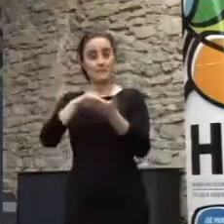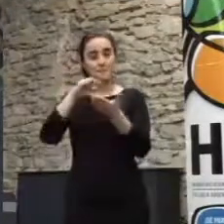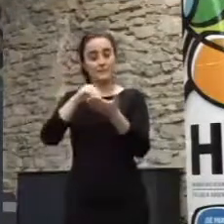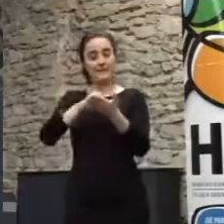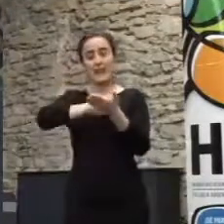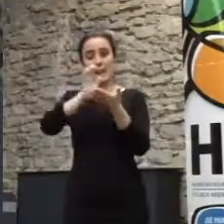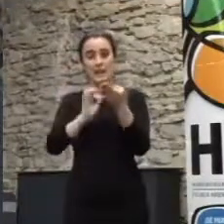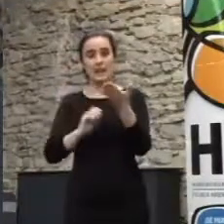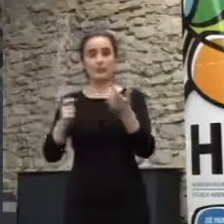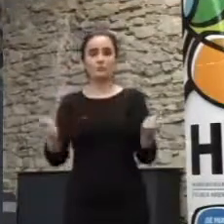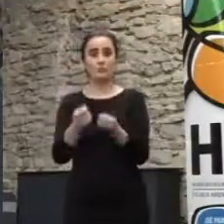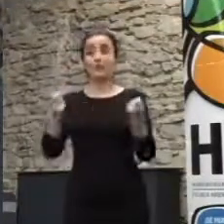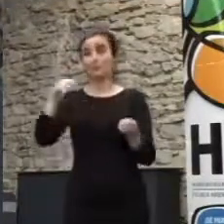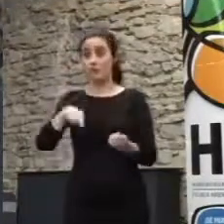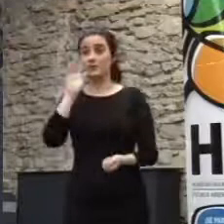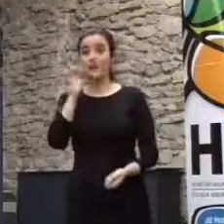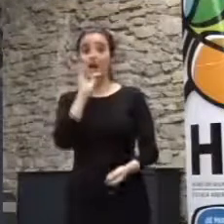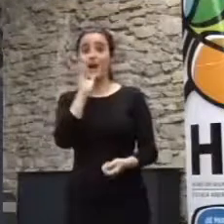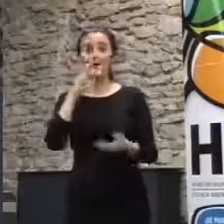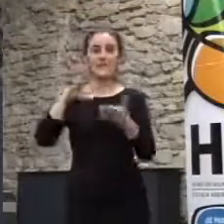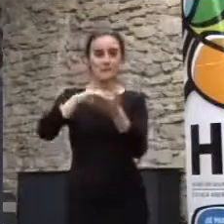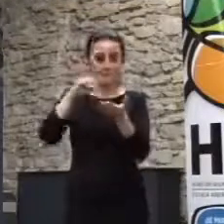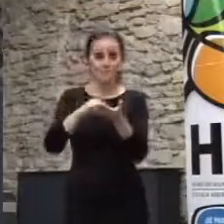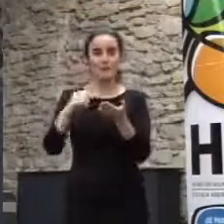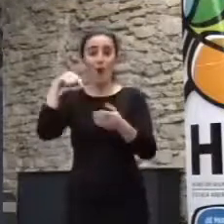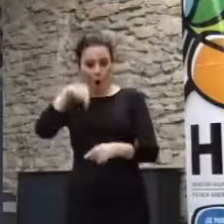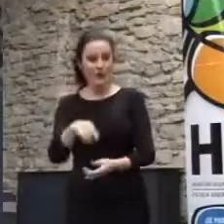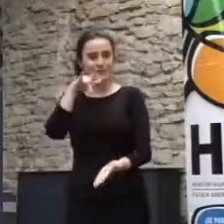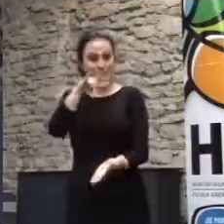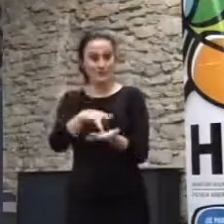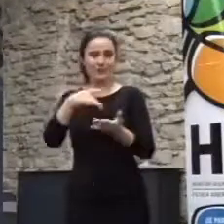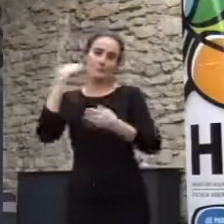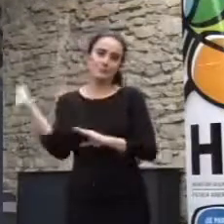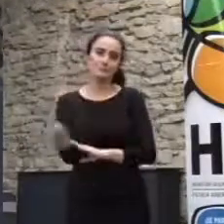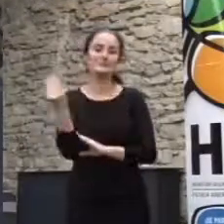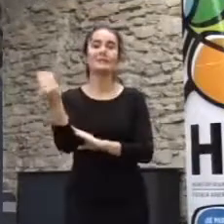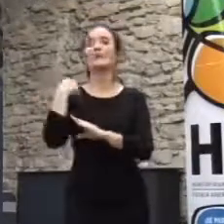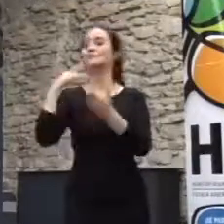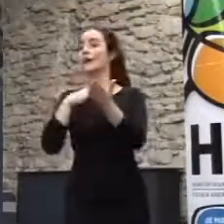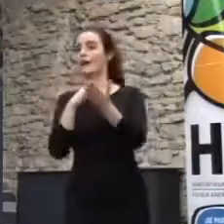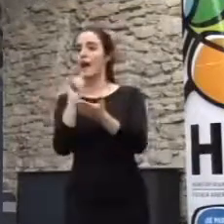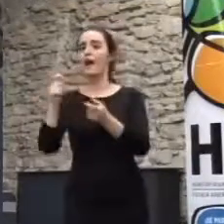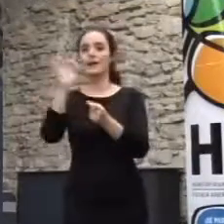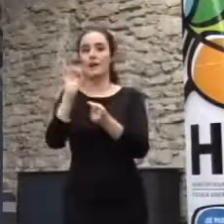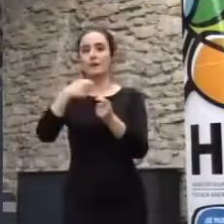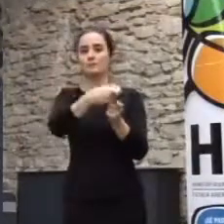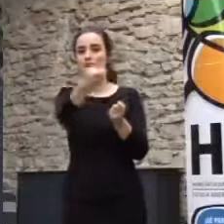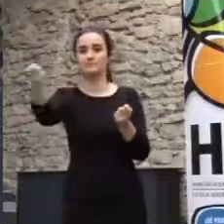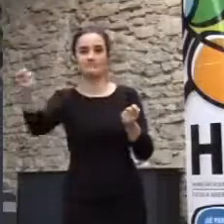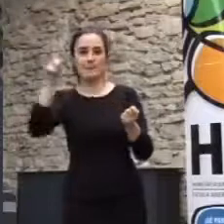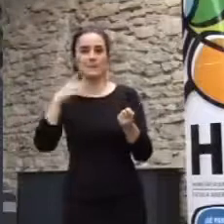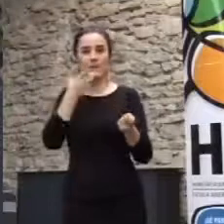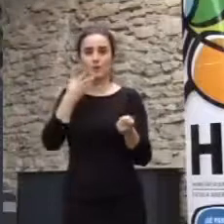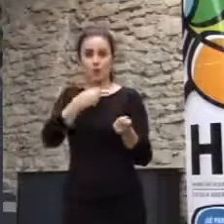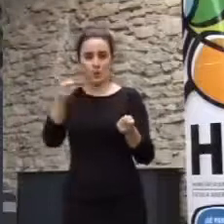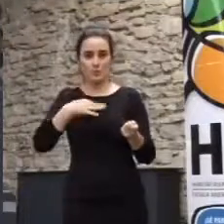como bien decía Aitor, hoy hemos mejorado el papel, el diseño, precisamente hoy. He traído algunas revistas, luego las dejaré por ahí para que podáis